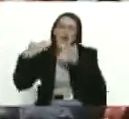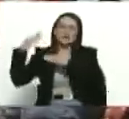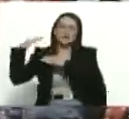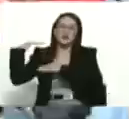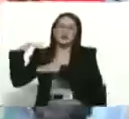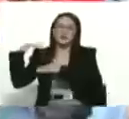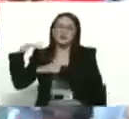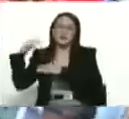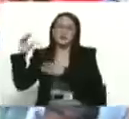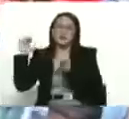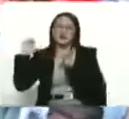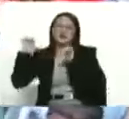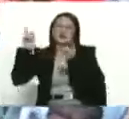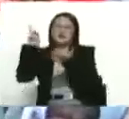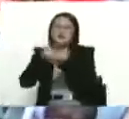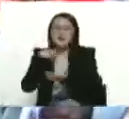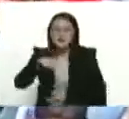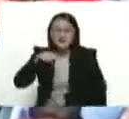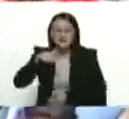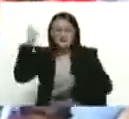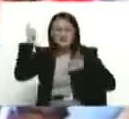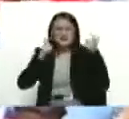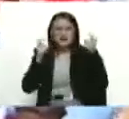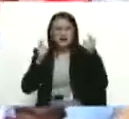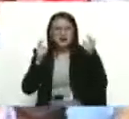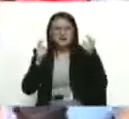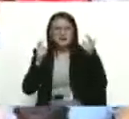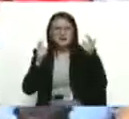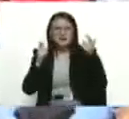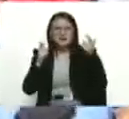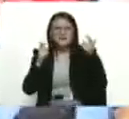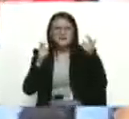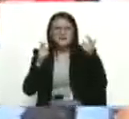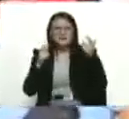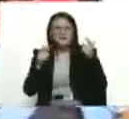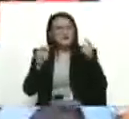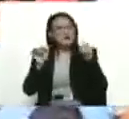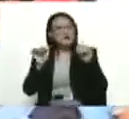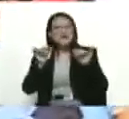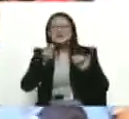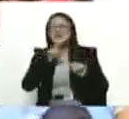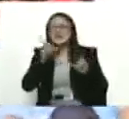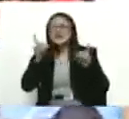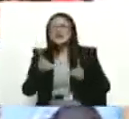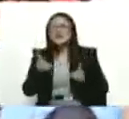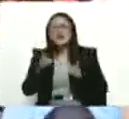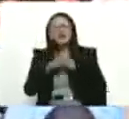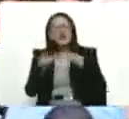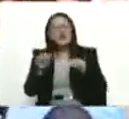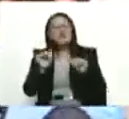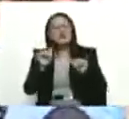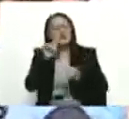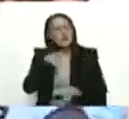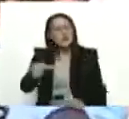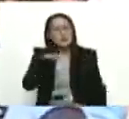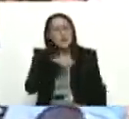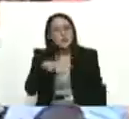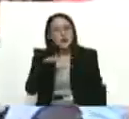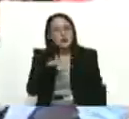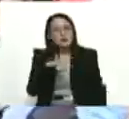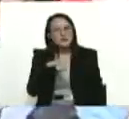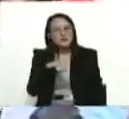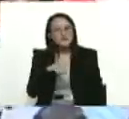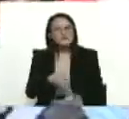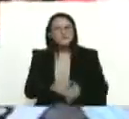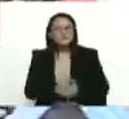que llegó el comandante Hugo Chávez a este país, quien decide es el pueblo. Pero ellos se presentan,